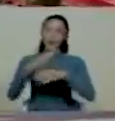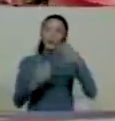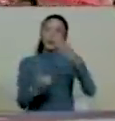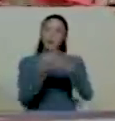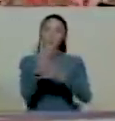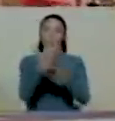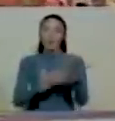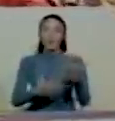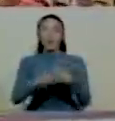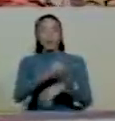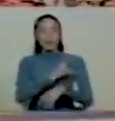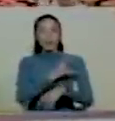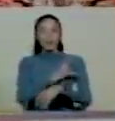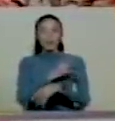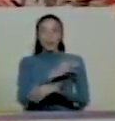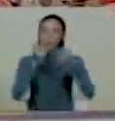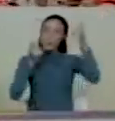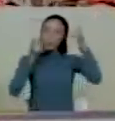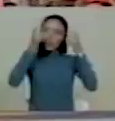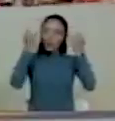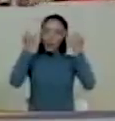revolución.